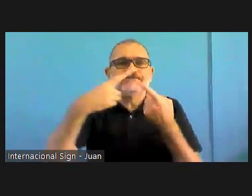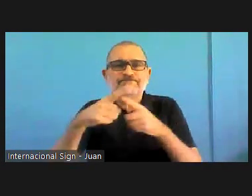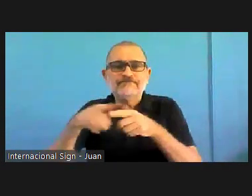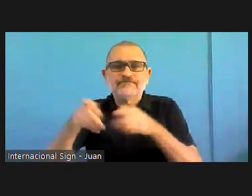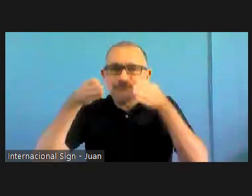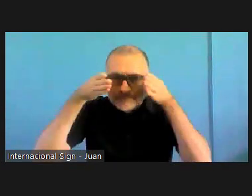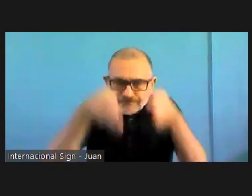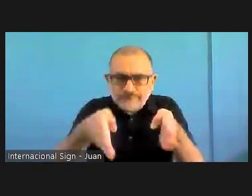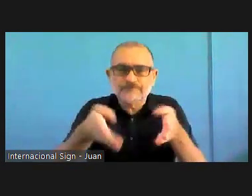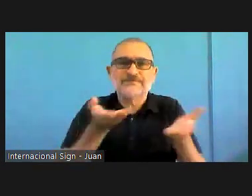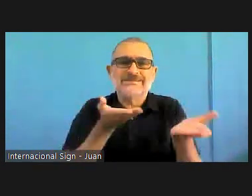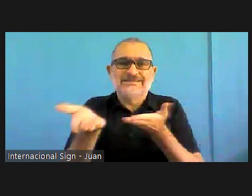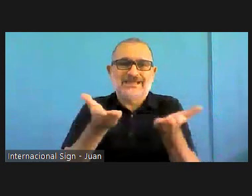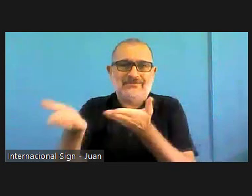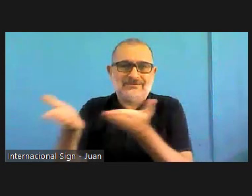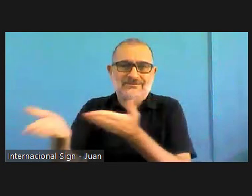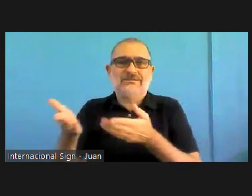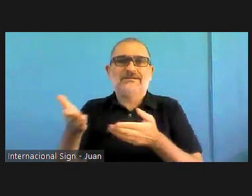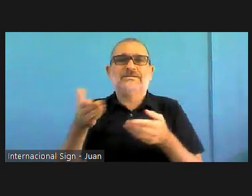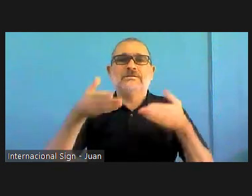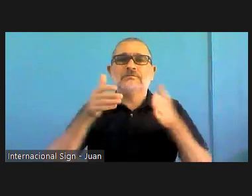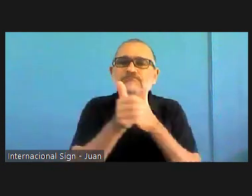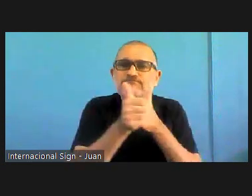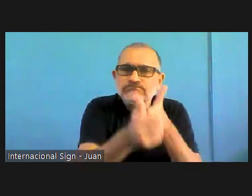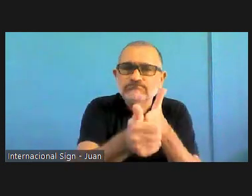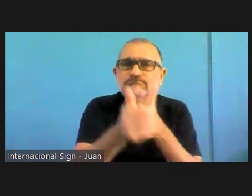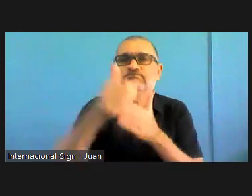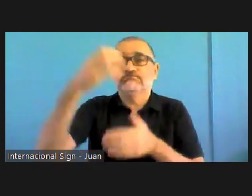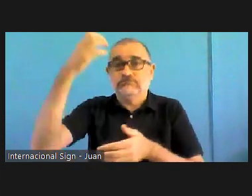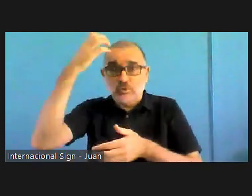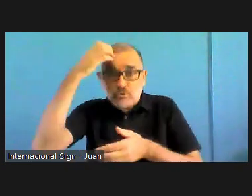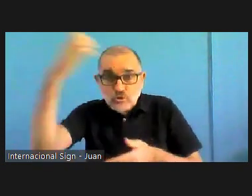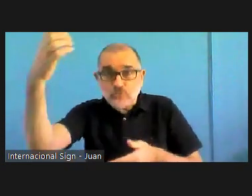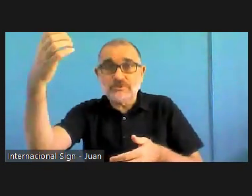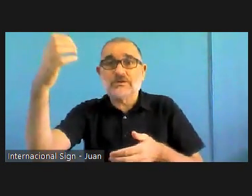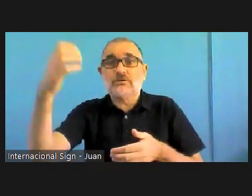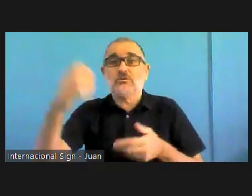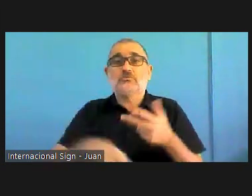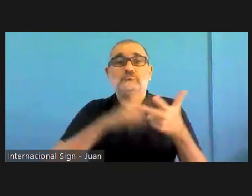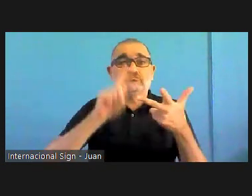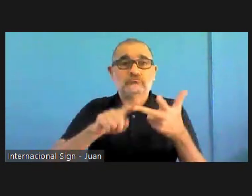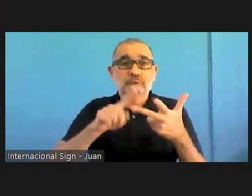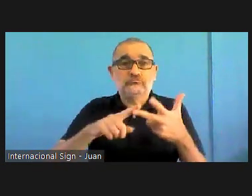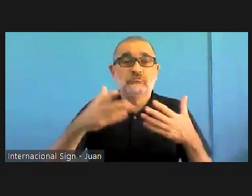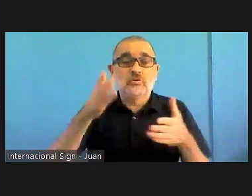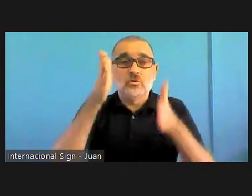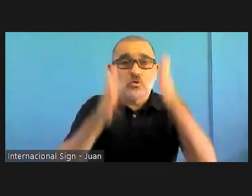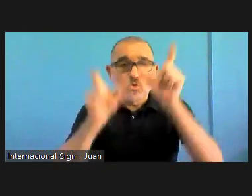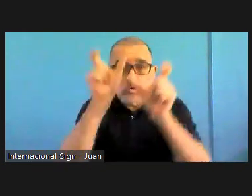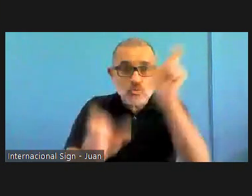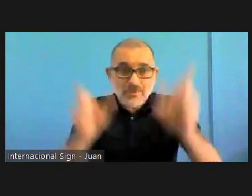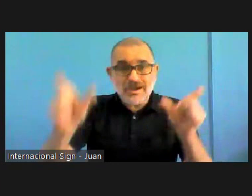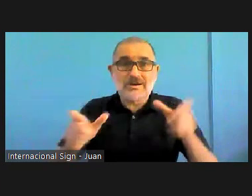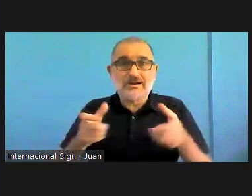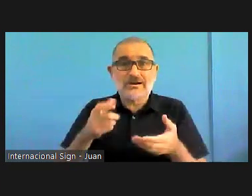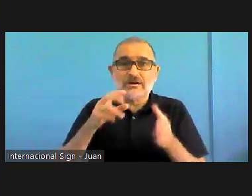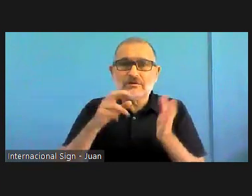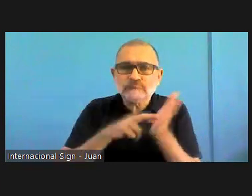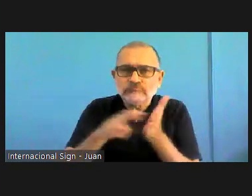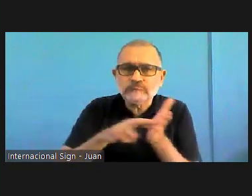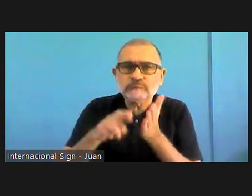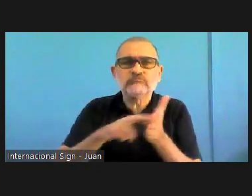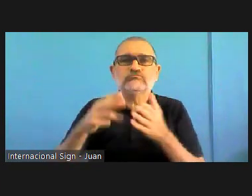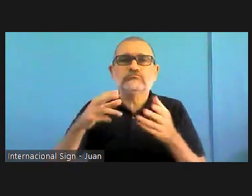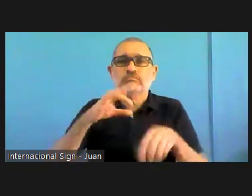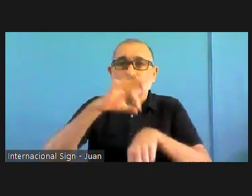gobernanza, recursos humanos, medicamentos, tecnologías, financiamiento, información. Entonces, muy rápidamente vamos a hablar